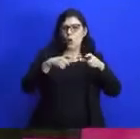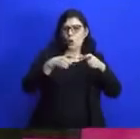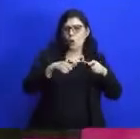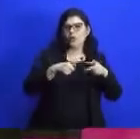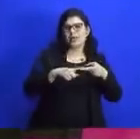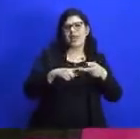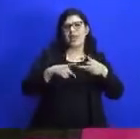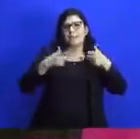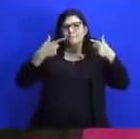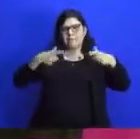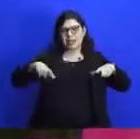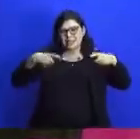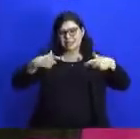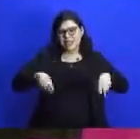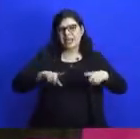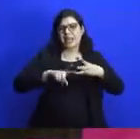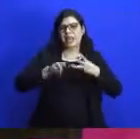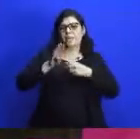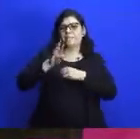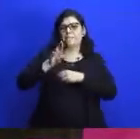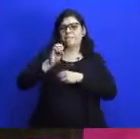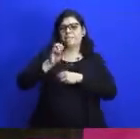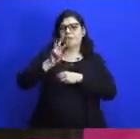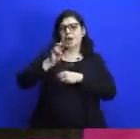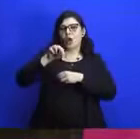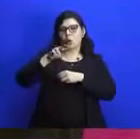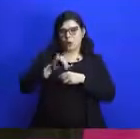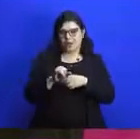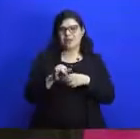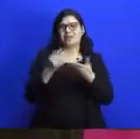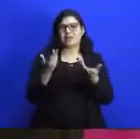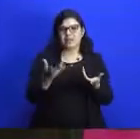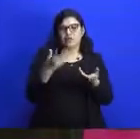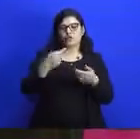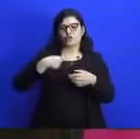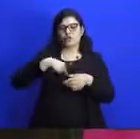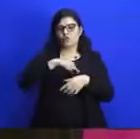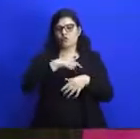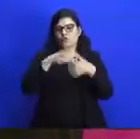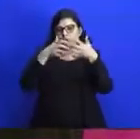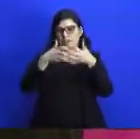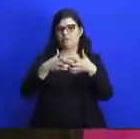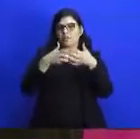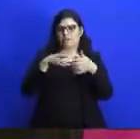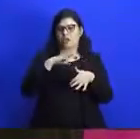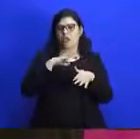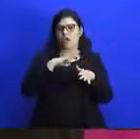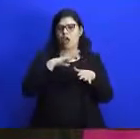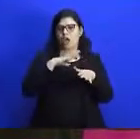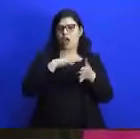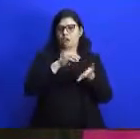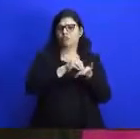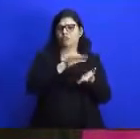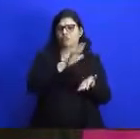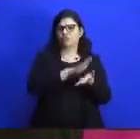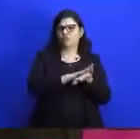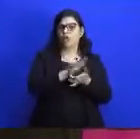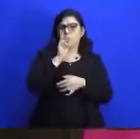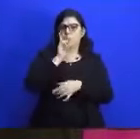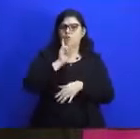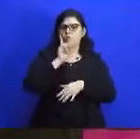los brownies. Y bueno, somos una empresa que está certificada como Woman Owned y en donde se impulsa muchísimo el talento